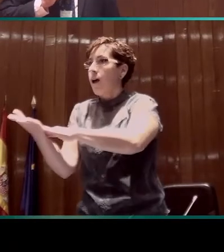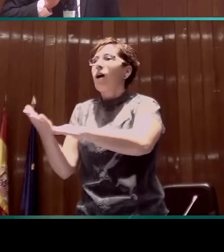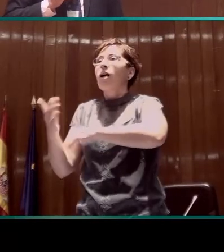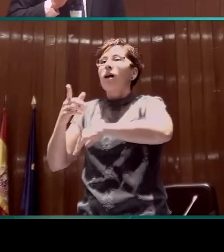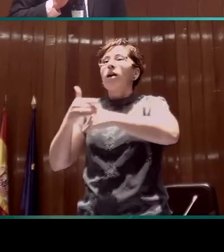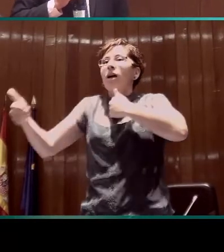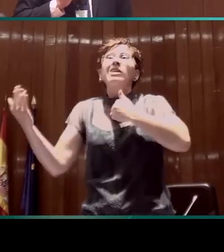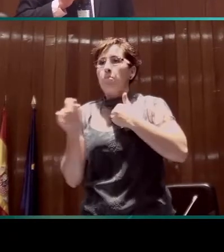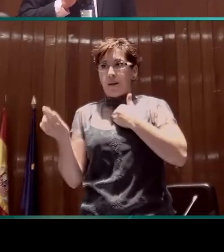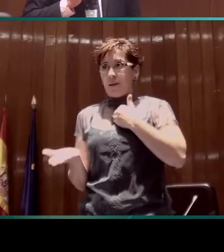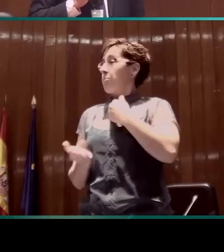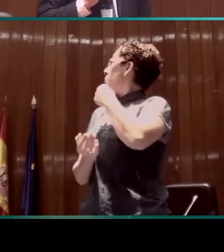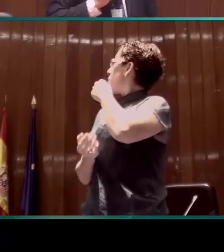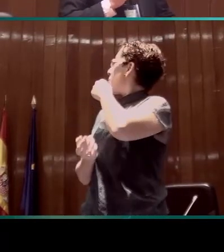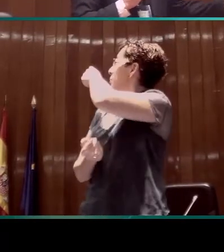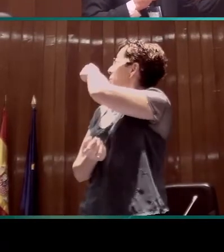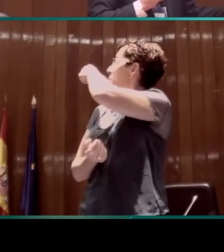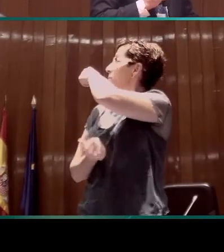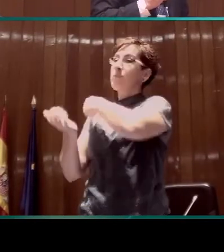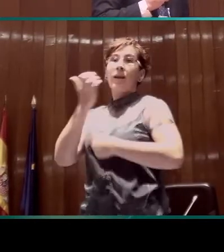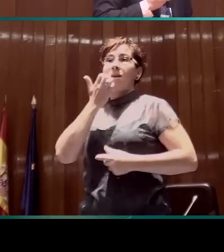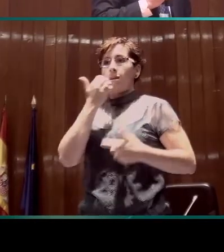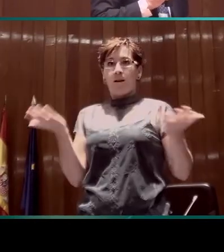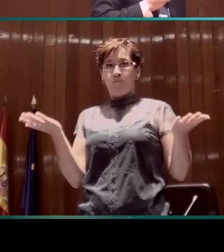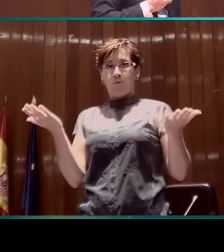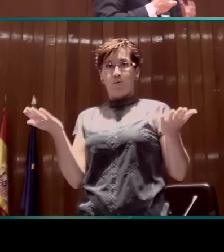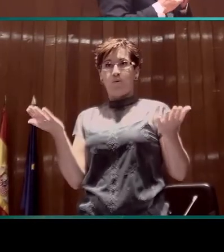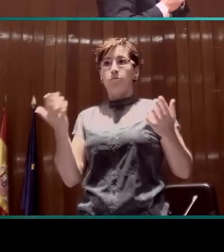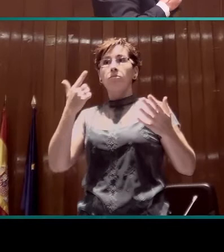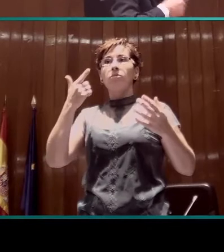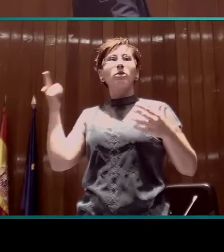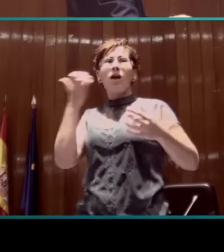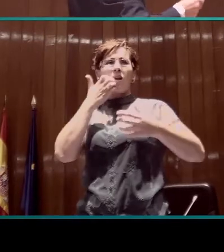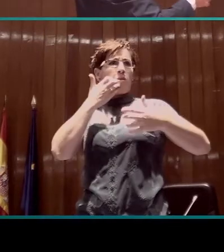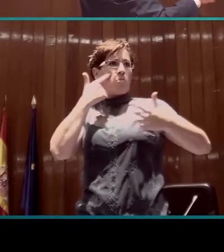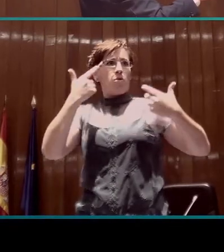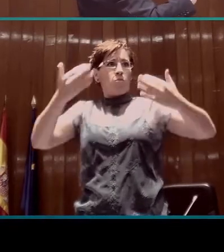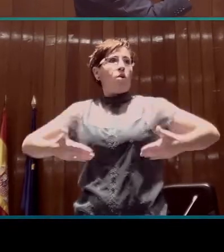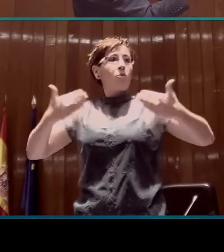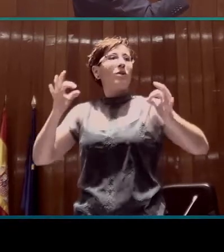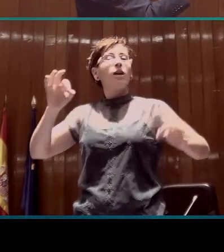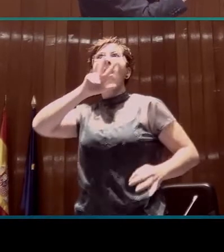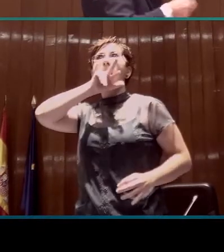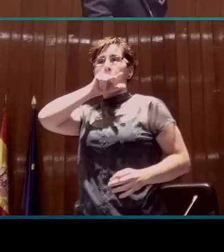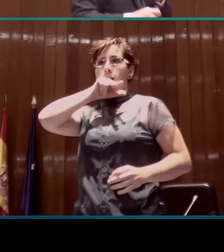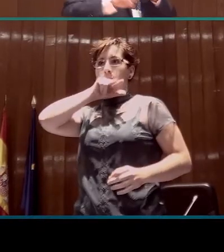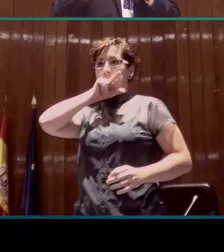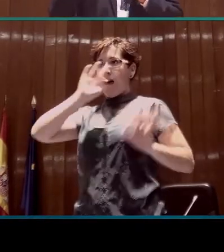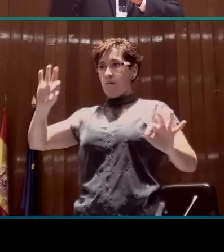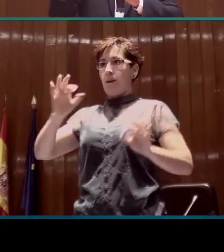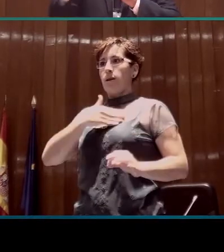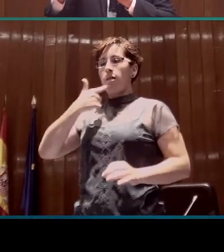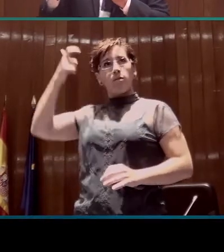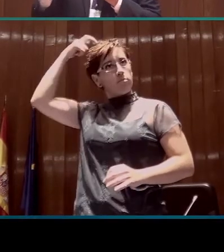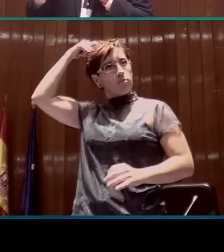clásico de qué es lo que sucede en la producción del habla. Tenemos conceptos, esos conceptos lo